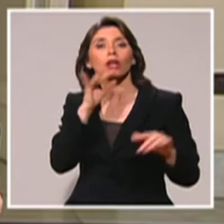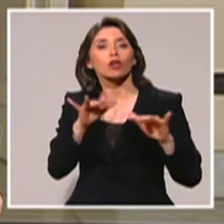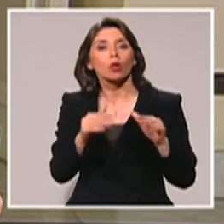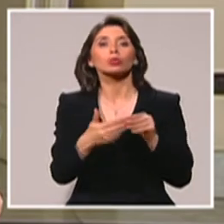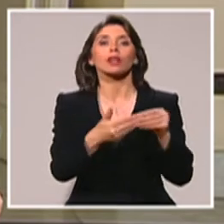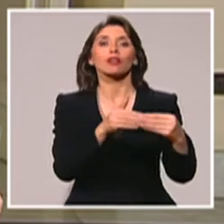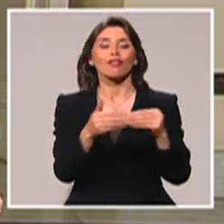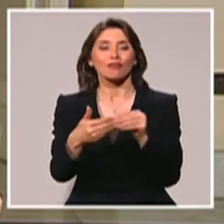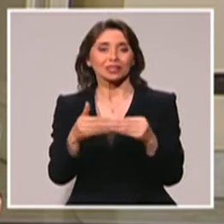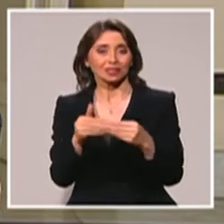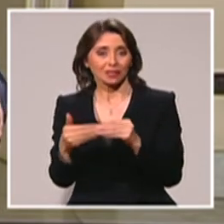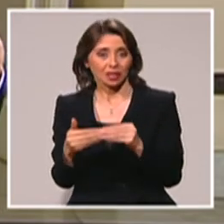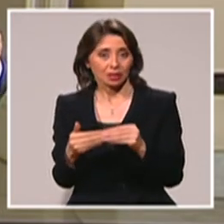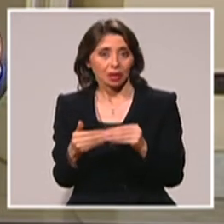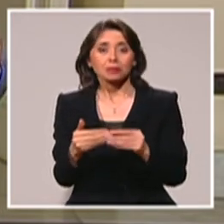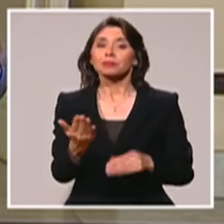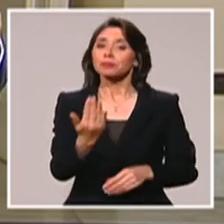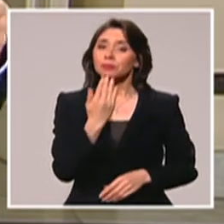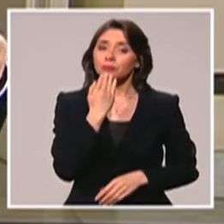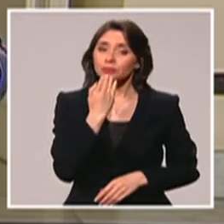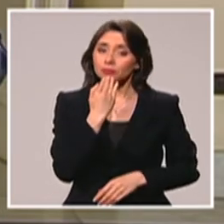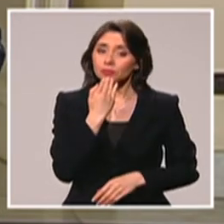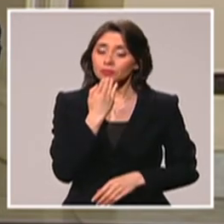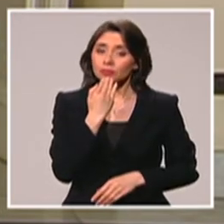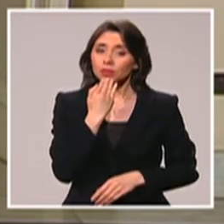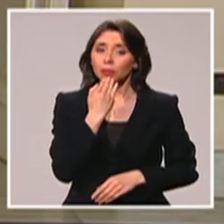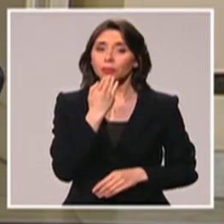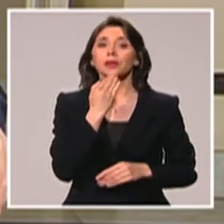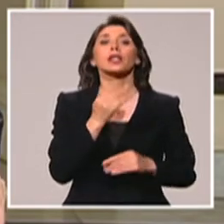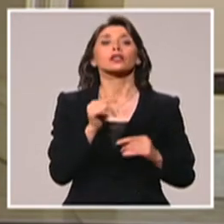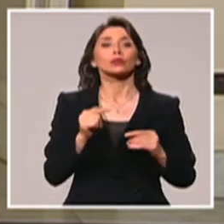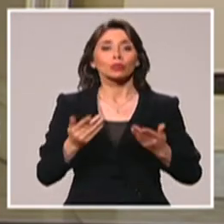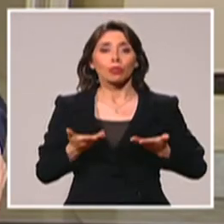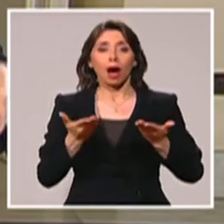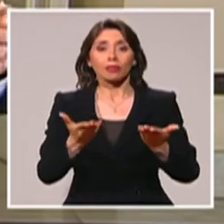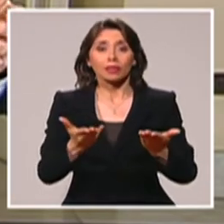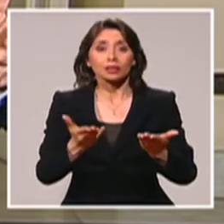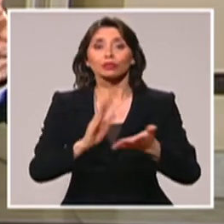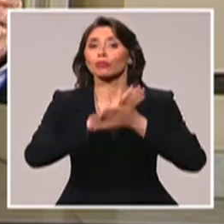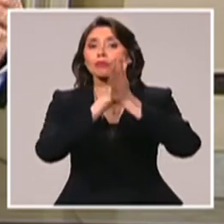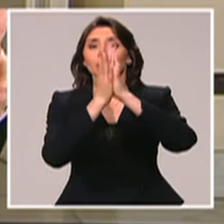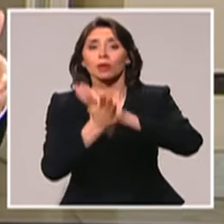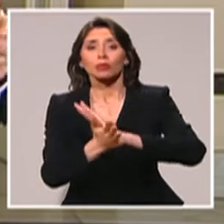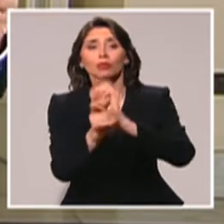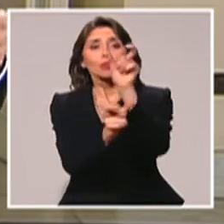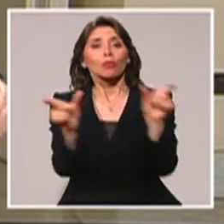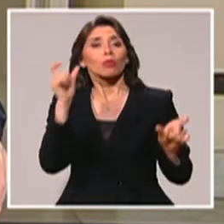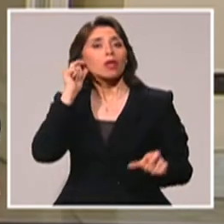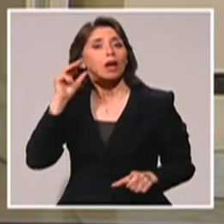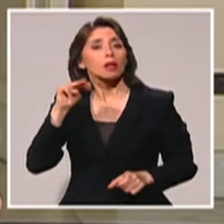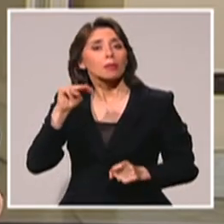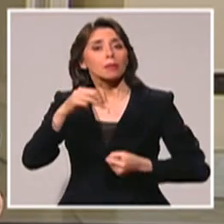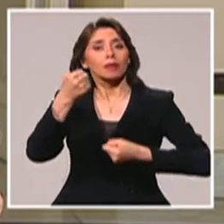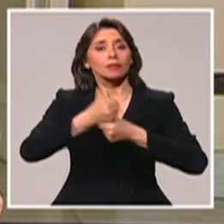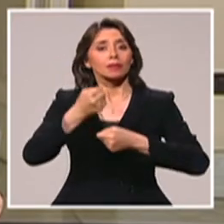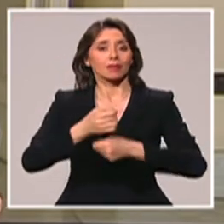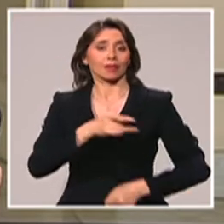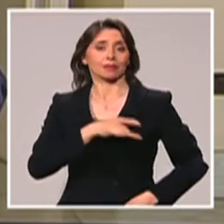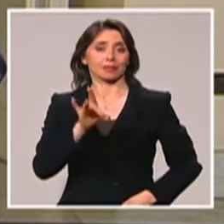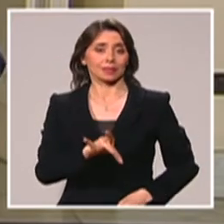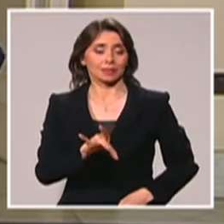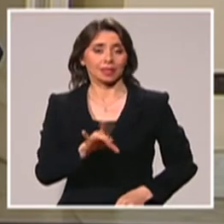flexibilidad y también haber extendido su cobertura a todas las madres trabajadoras chilenas